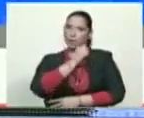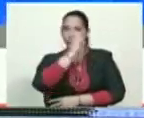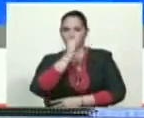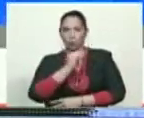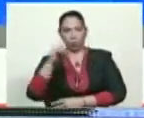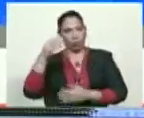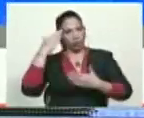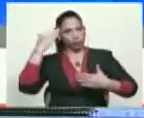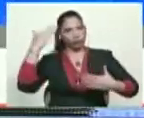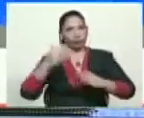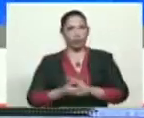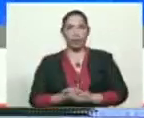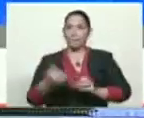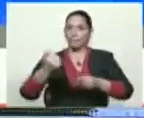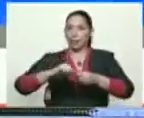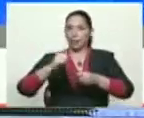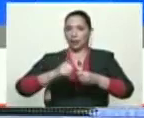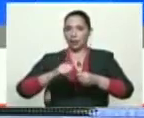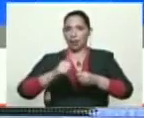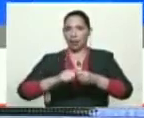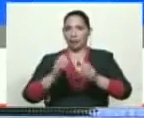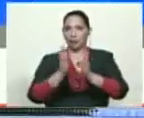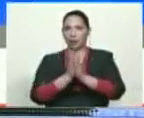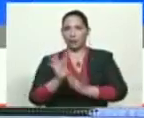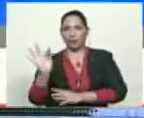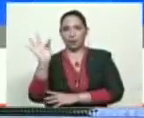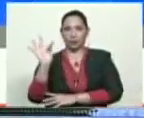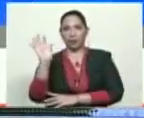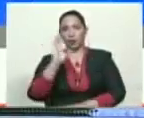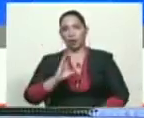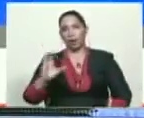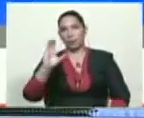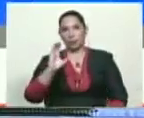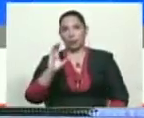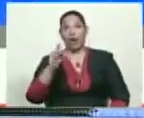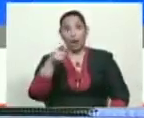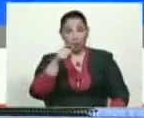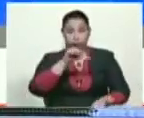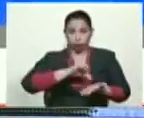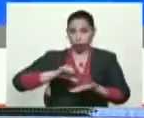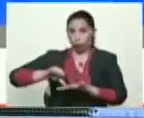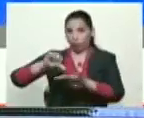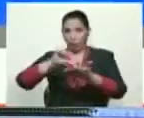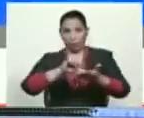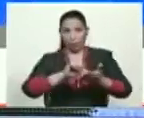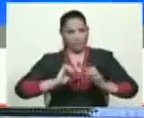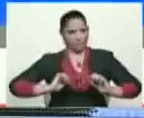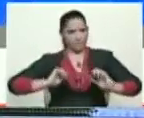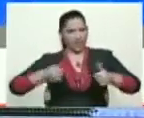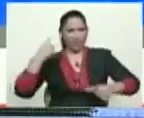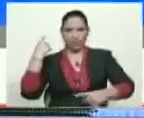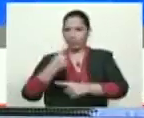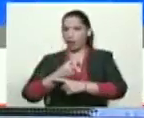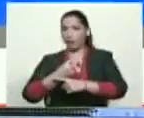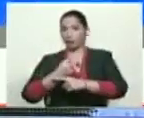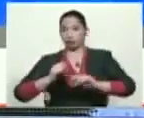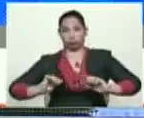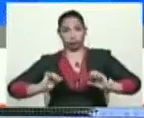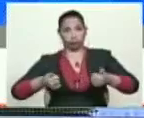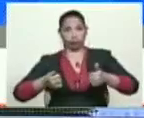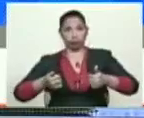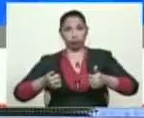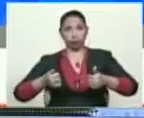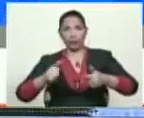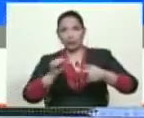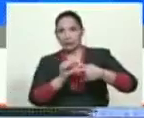zulia maracaibo san francisco y cabimas estos son las ciudades donde está arrancando y debe arrancar este